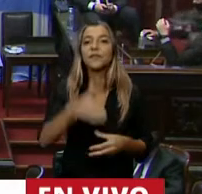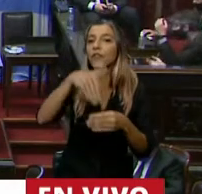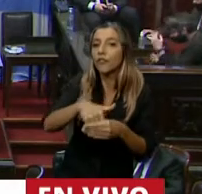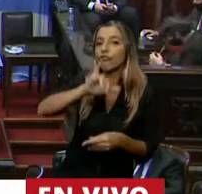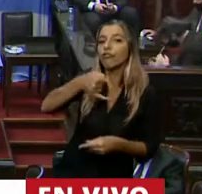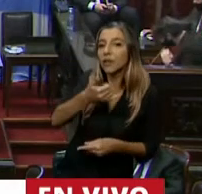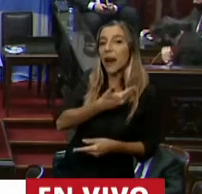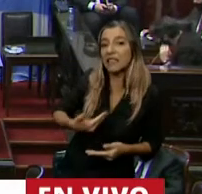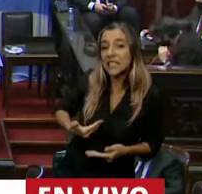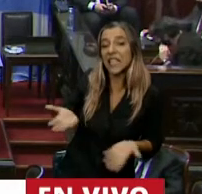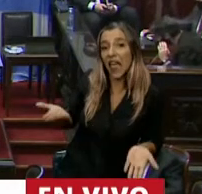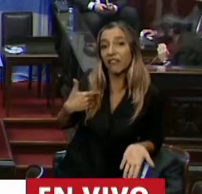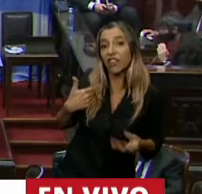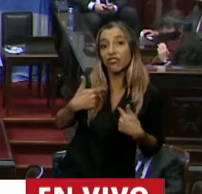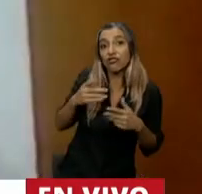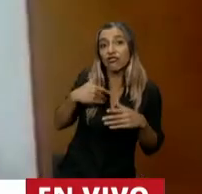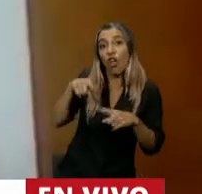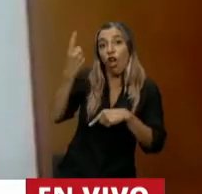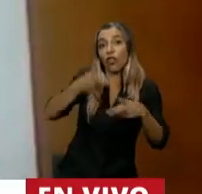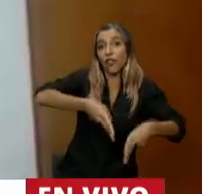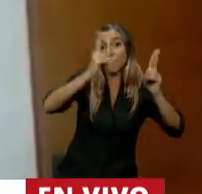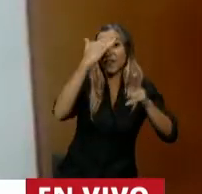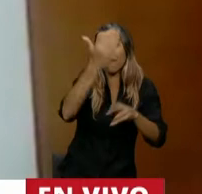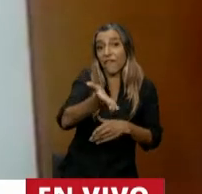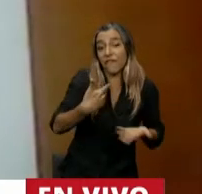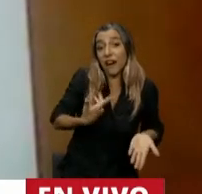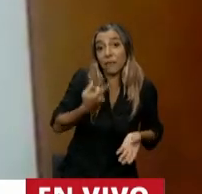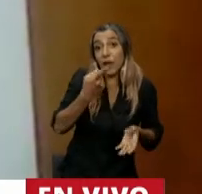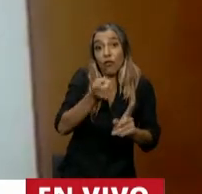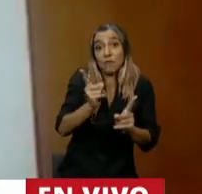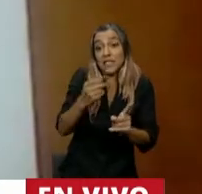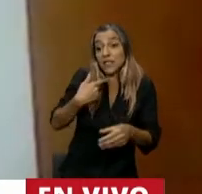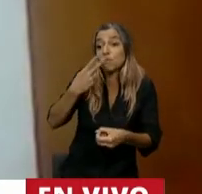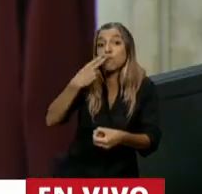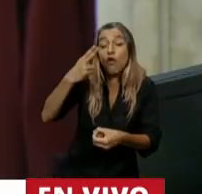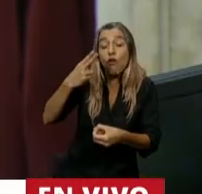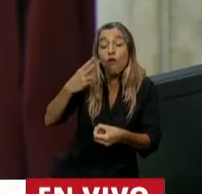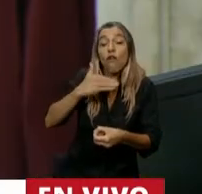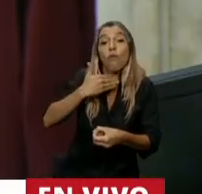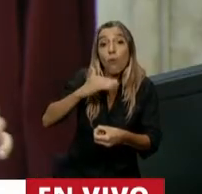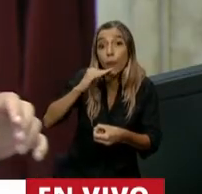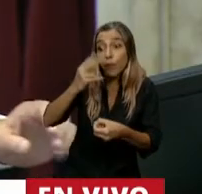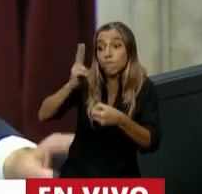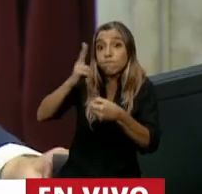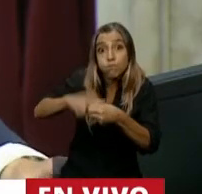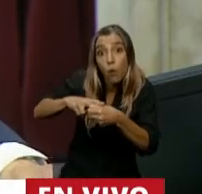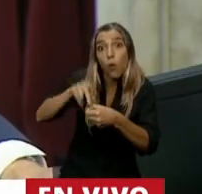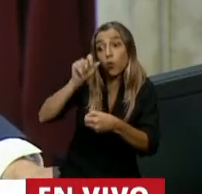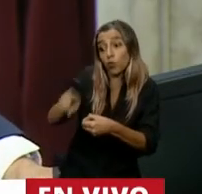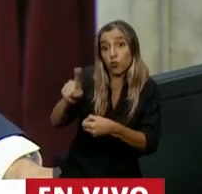Afirmativo, presidente, estoy en el anexo, pero mutean el micrófono desde ahí. Gracias.